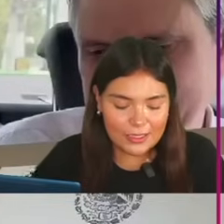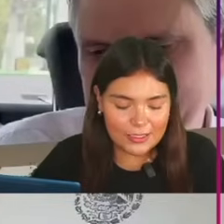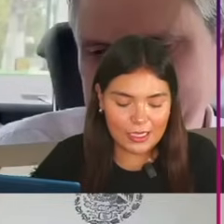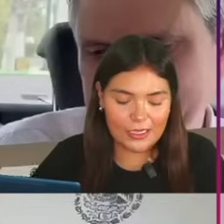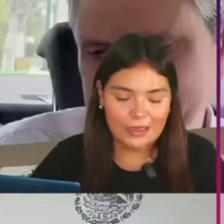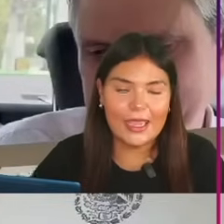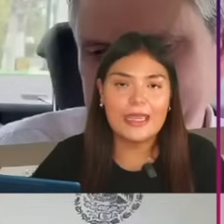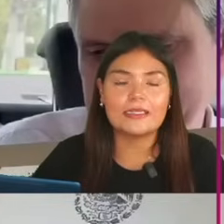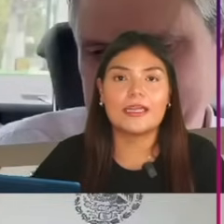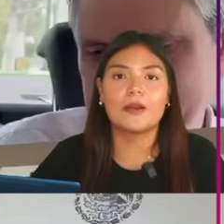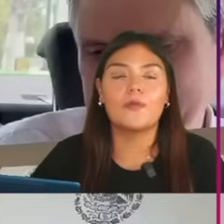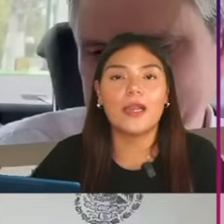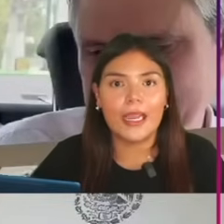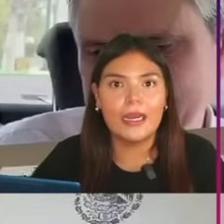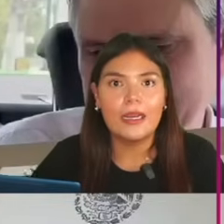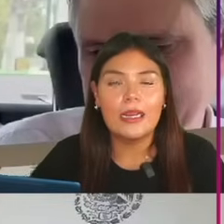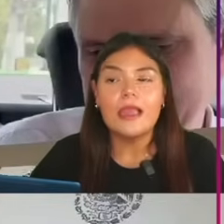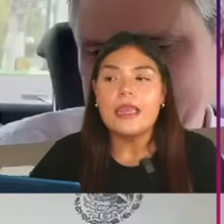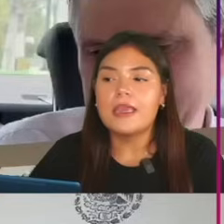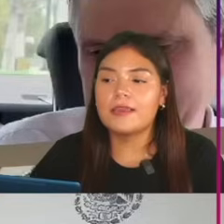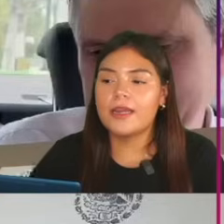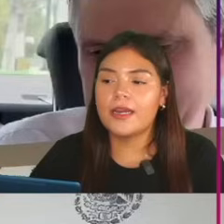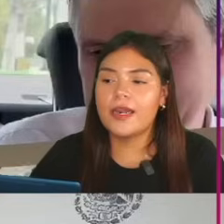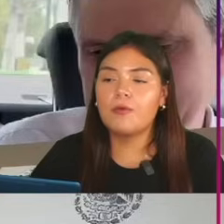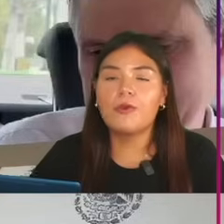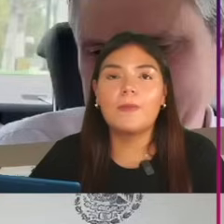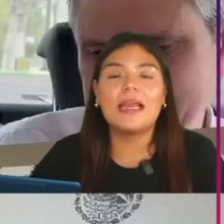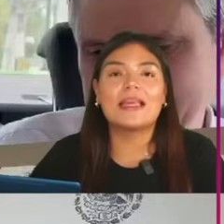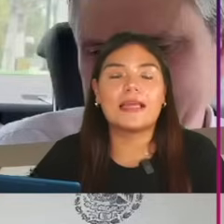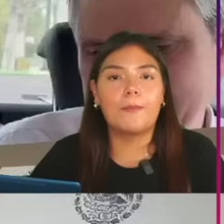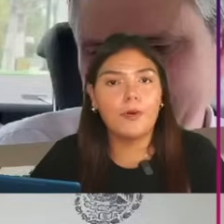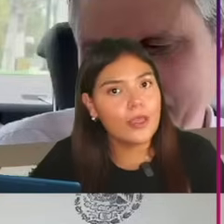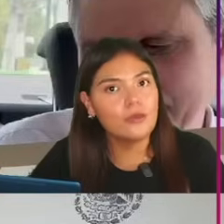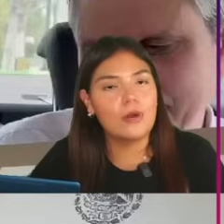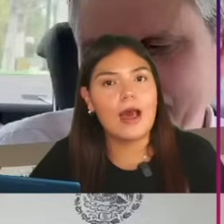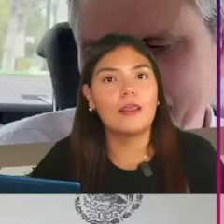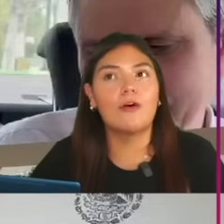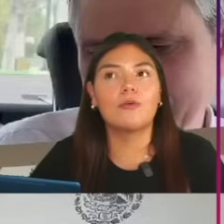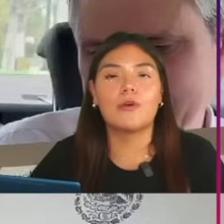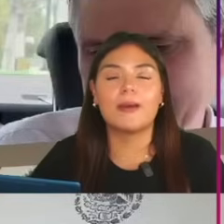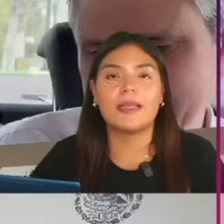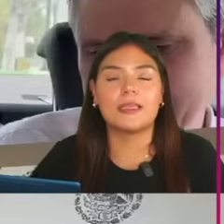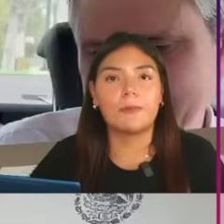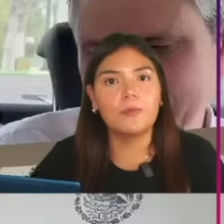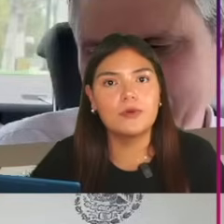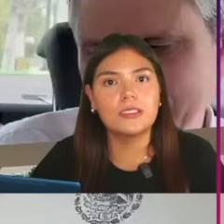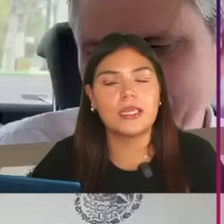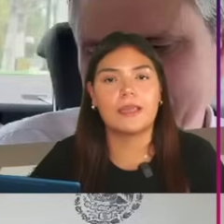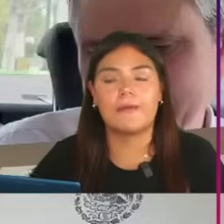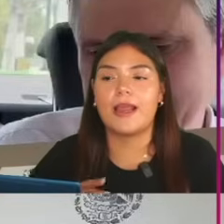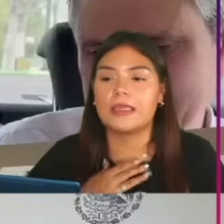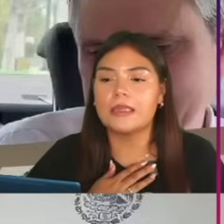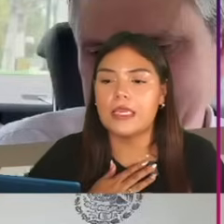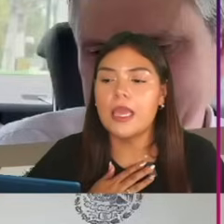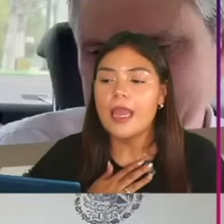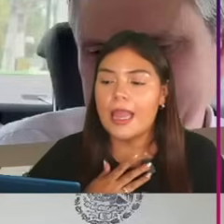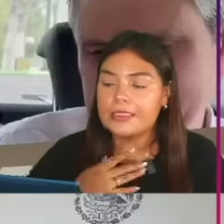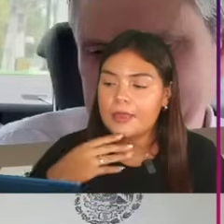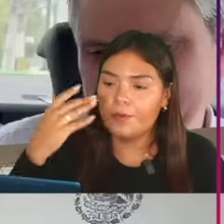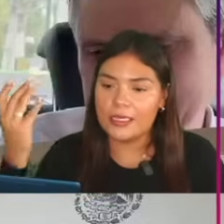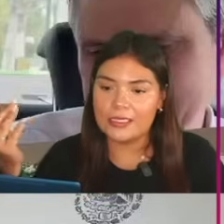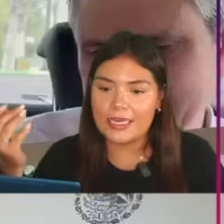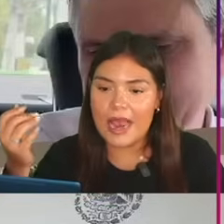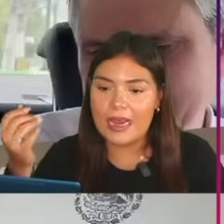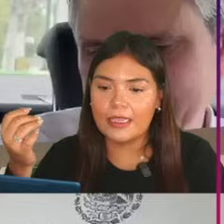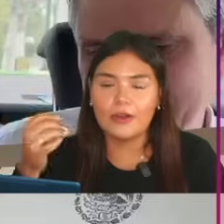padre se siente ser mujer y tener a un hombre que te apoye a tu lado un hombre que te impulse que vea en ti